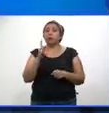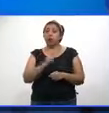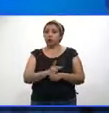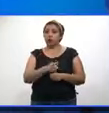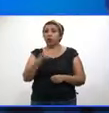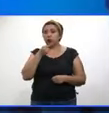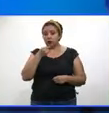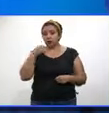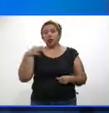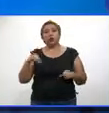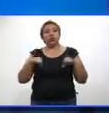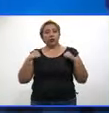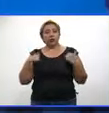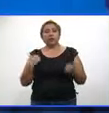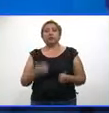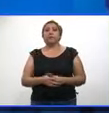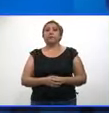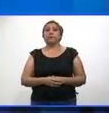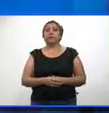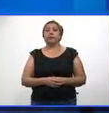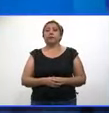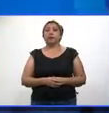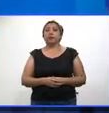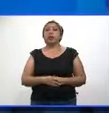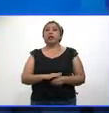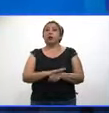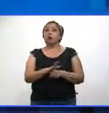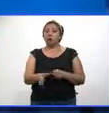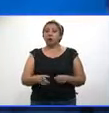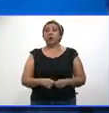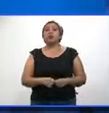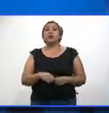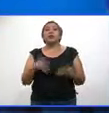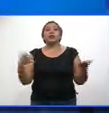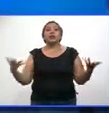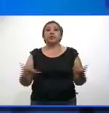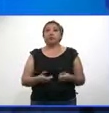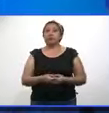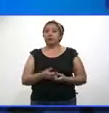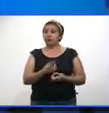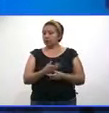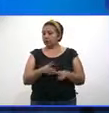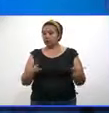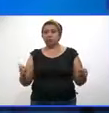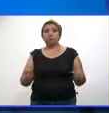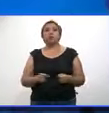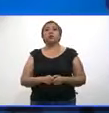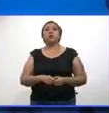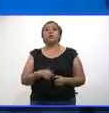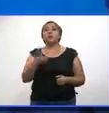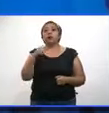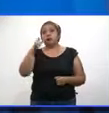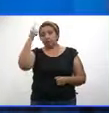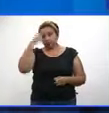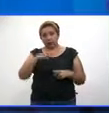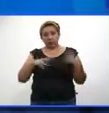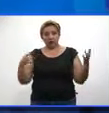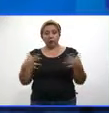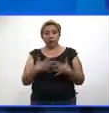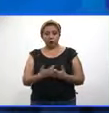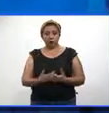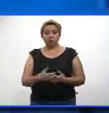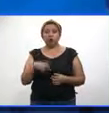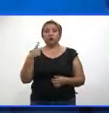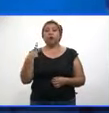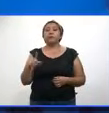Protección a Niñas, Niños y Adolescentes, la cual será un organismo con autonomía técnica y de gestión para realizar las funciones